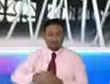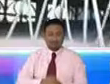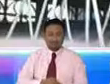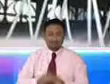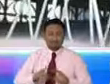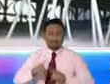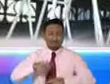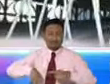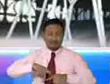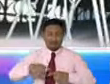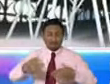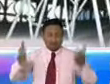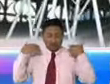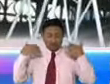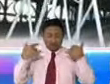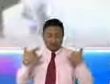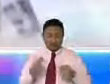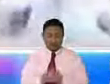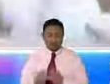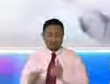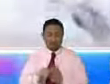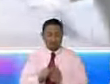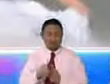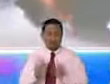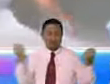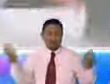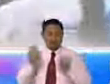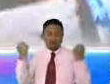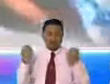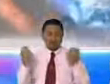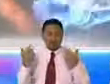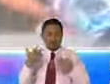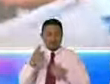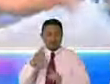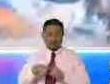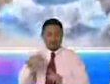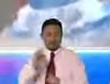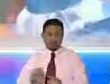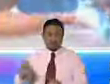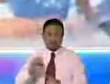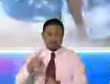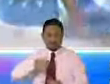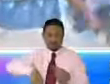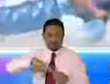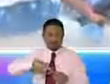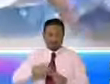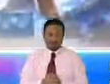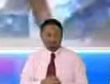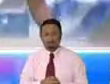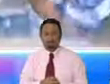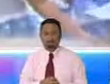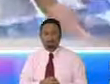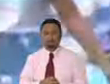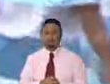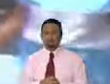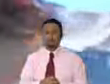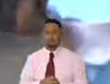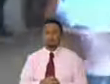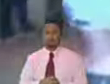al regresar, Guayaquil se prepara para celebrar sus fiestas octubrinas. Enseguida estamos con ustedes.